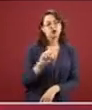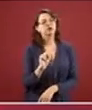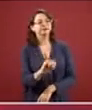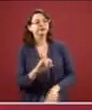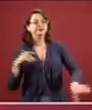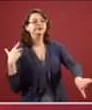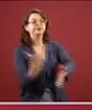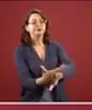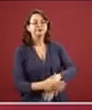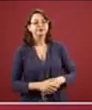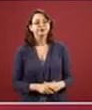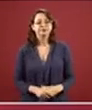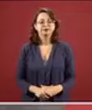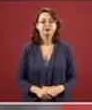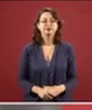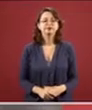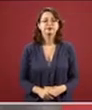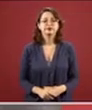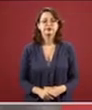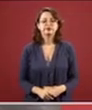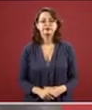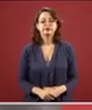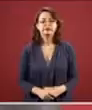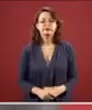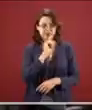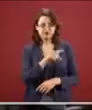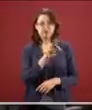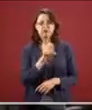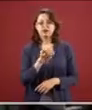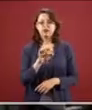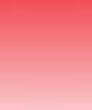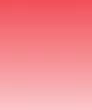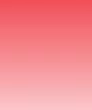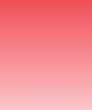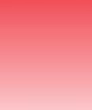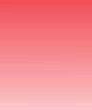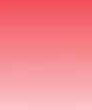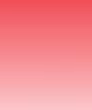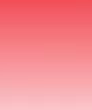Eso es lo que tiene que verse. Muchas gracias.